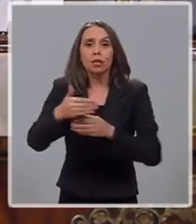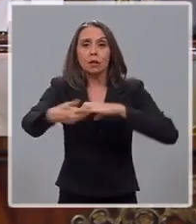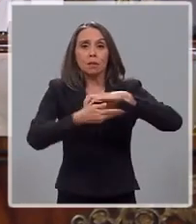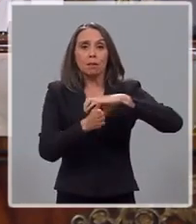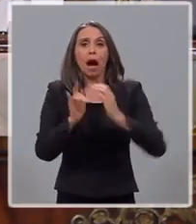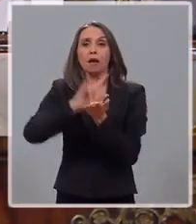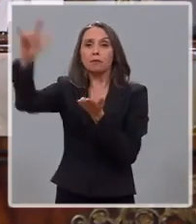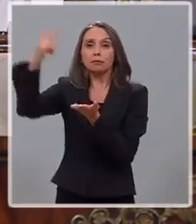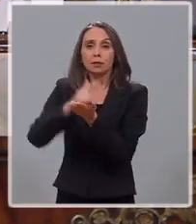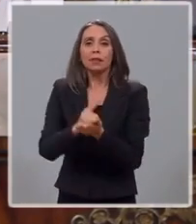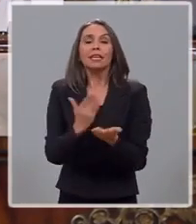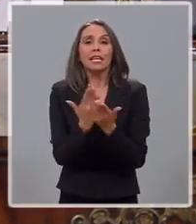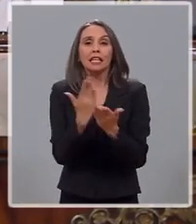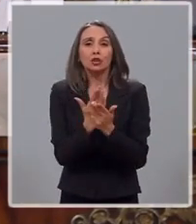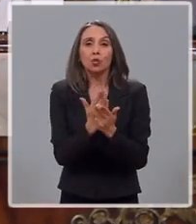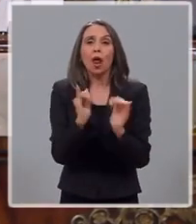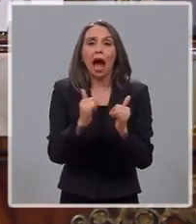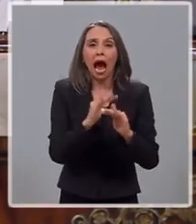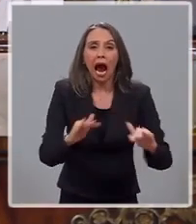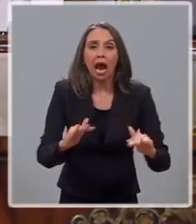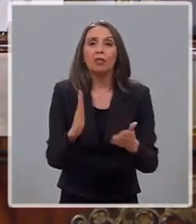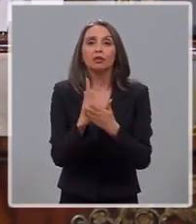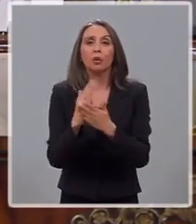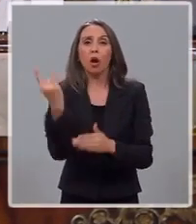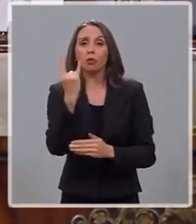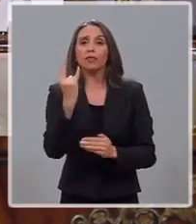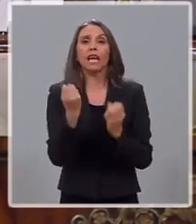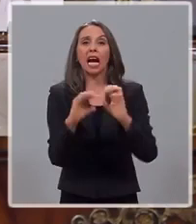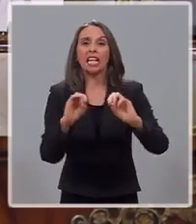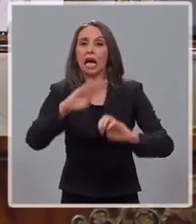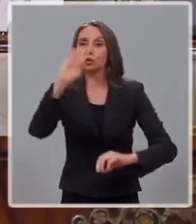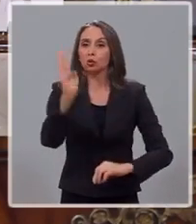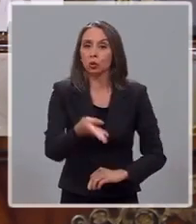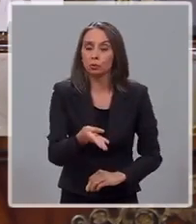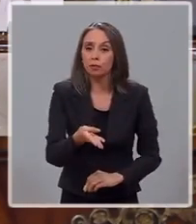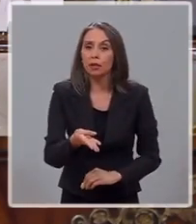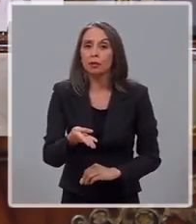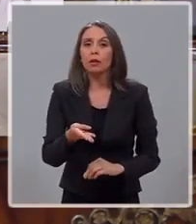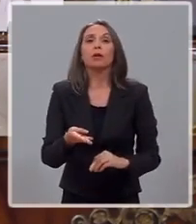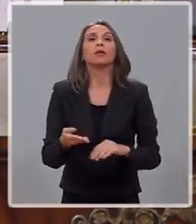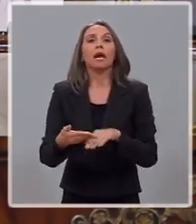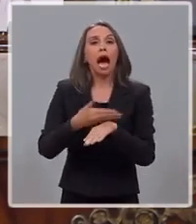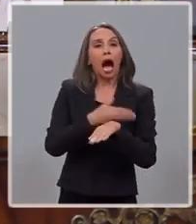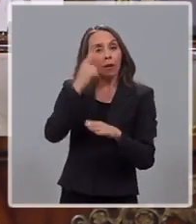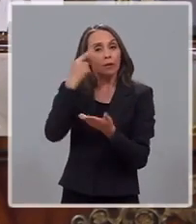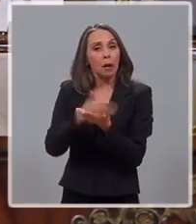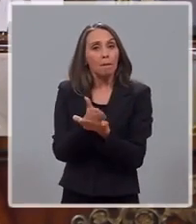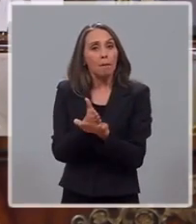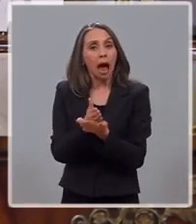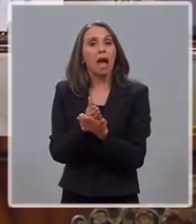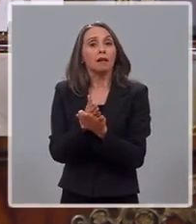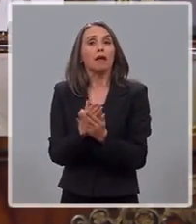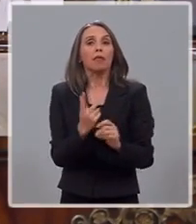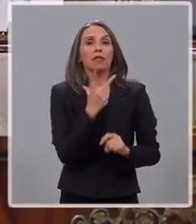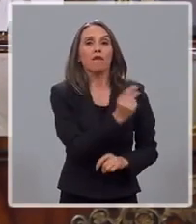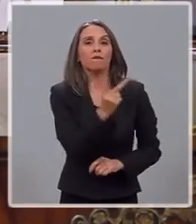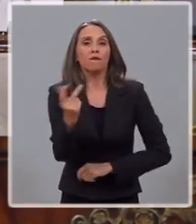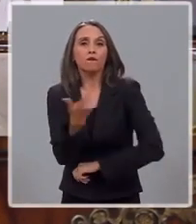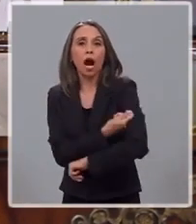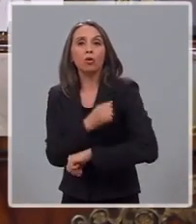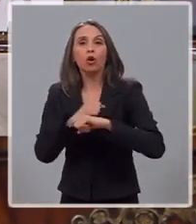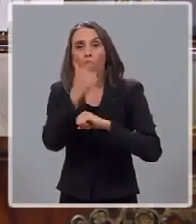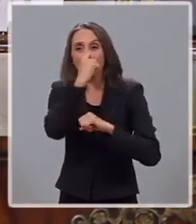clases en nuestros jardines colegios y universidades la anticipación y fortalecimiento del plan de vacunación contra la influenza